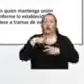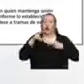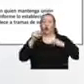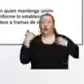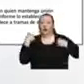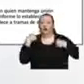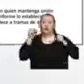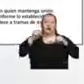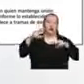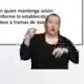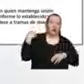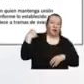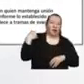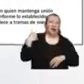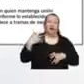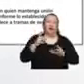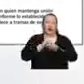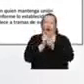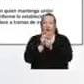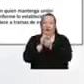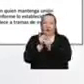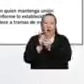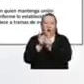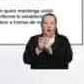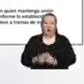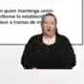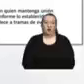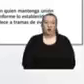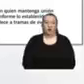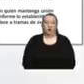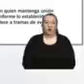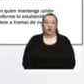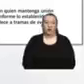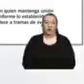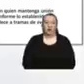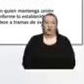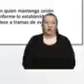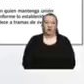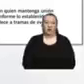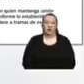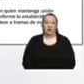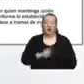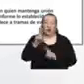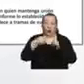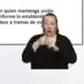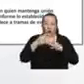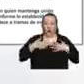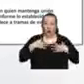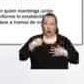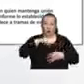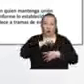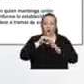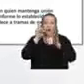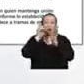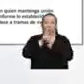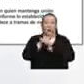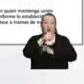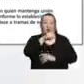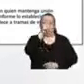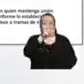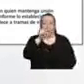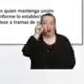declaración dice que no tiene nada en el exterior y esa fue la trampa cuando nosotros denunciamos este tipo es evidente que tiene